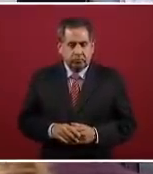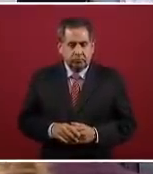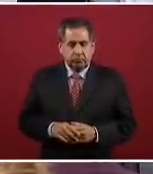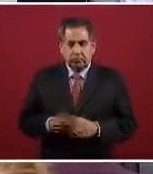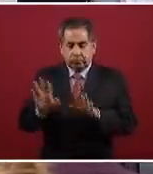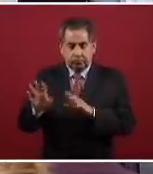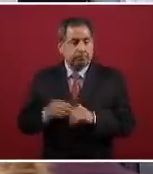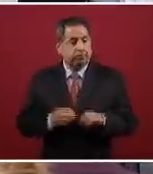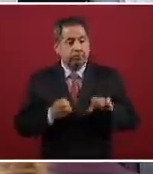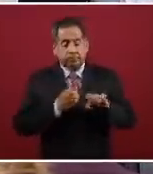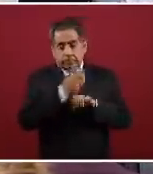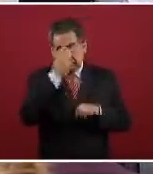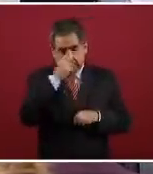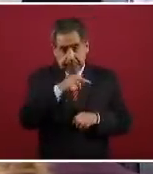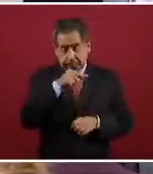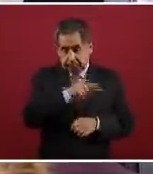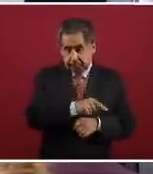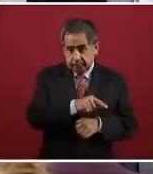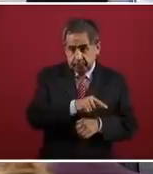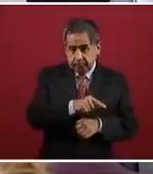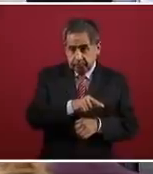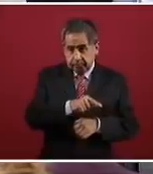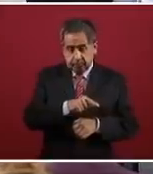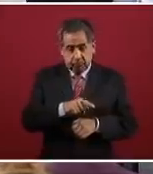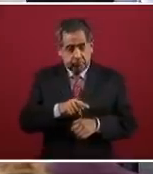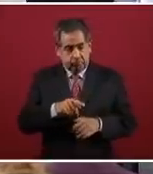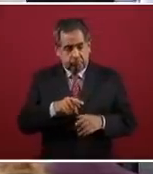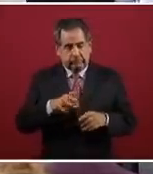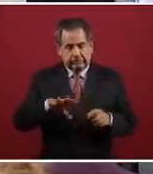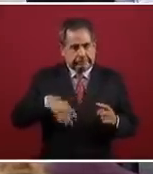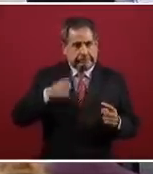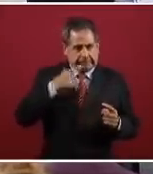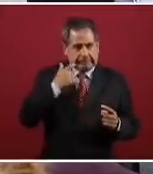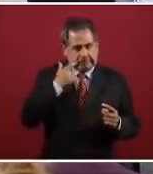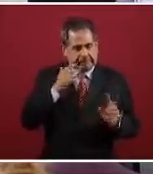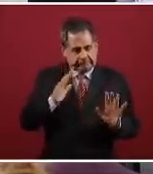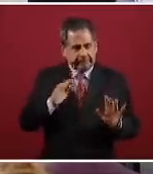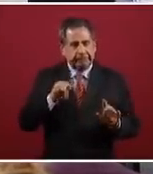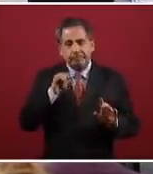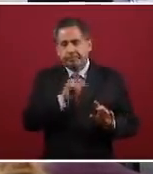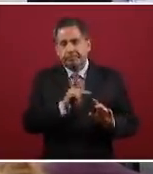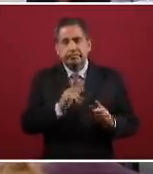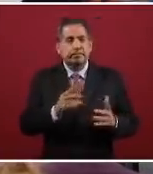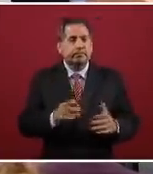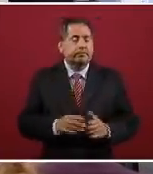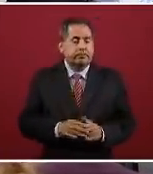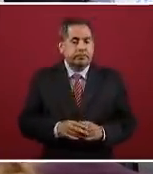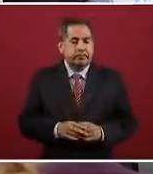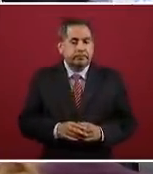El Estado de México, aún con el esfuerzo que están haciendo,